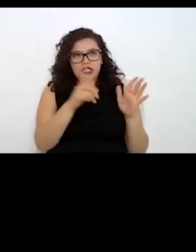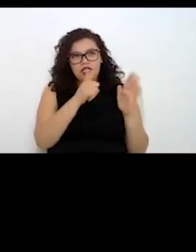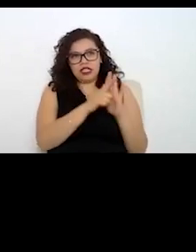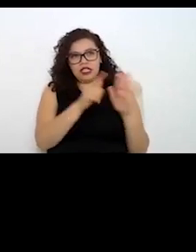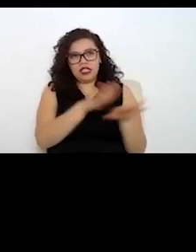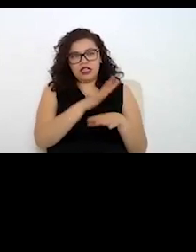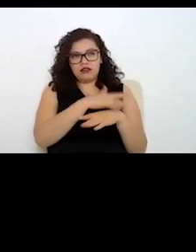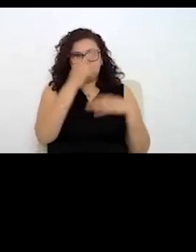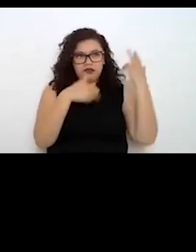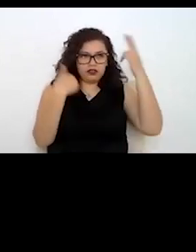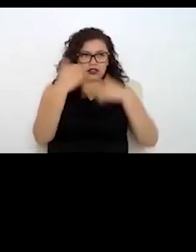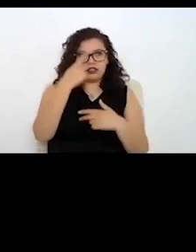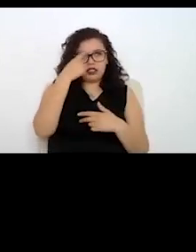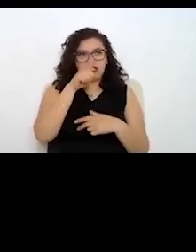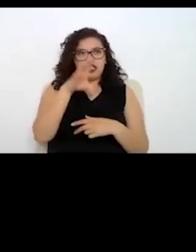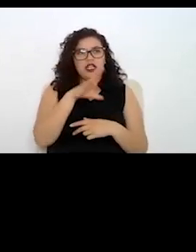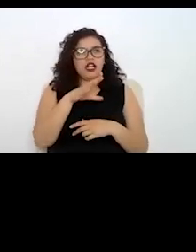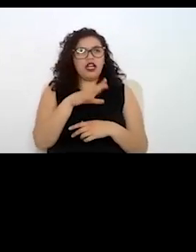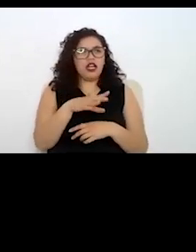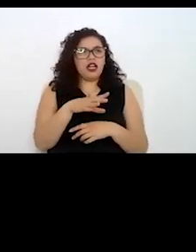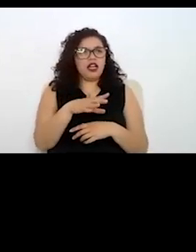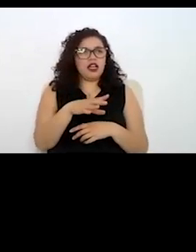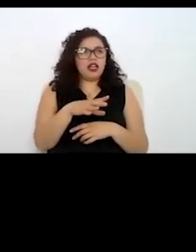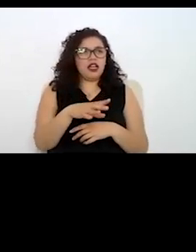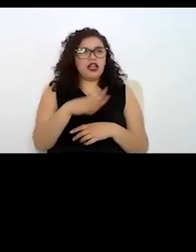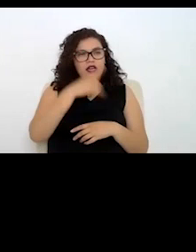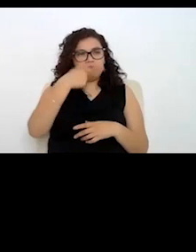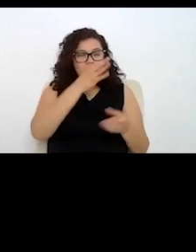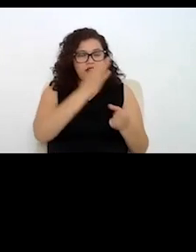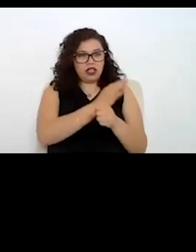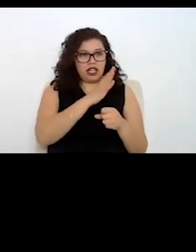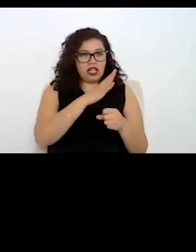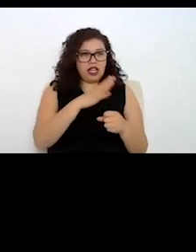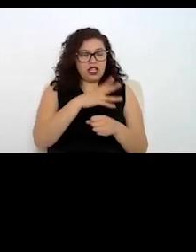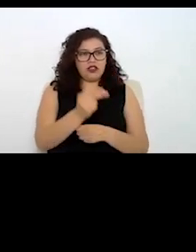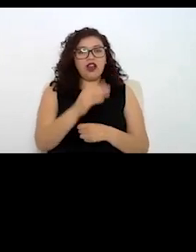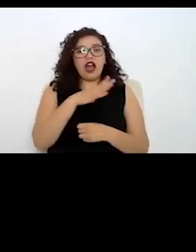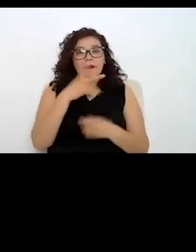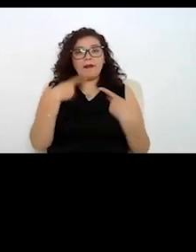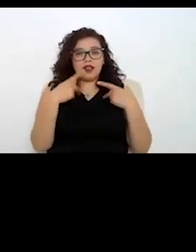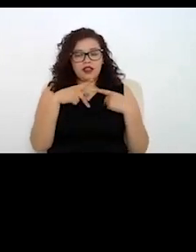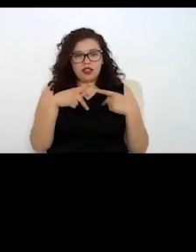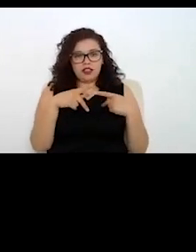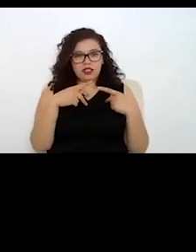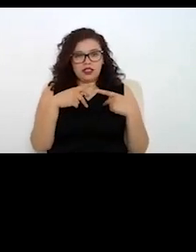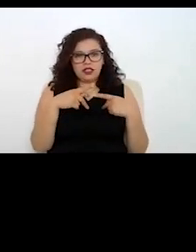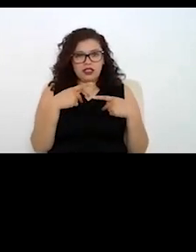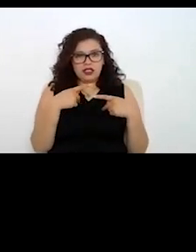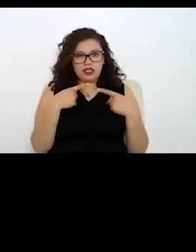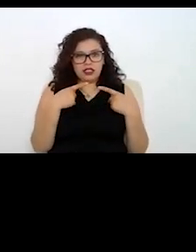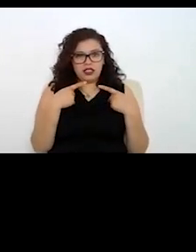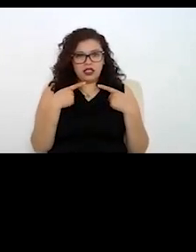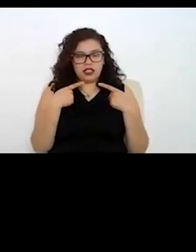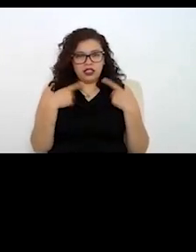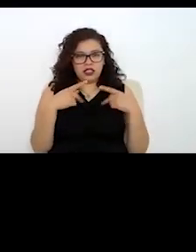analizadas en la Cámara, pero como tal no. Existen permisos para personas que tienen que estar al cuidado de